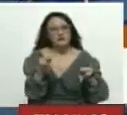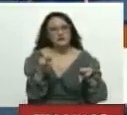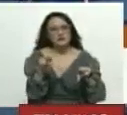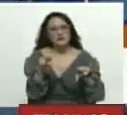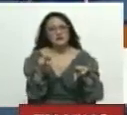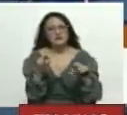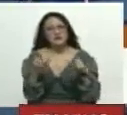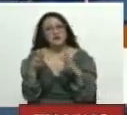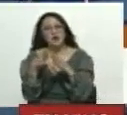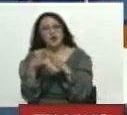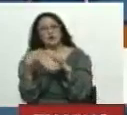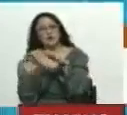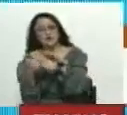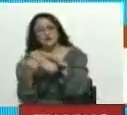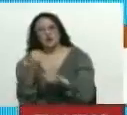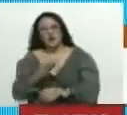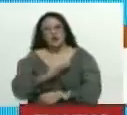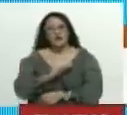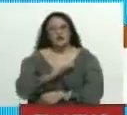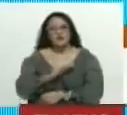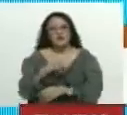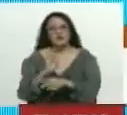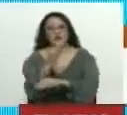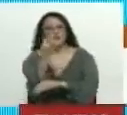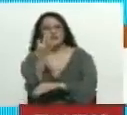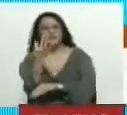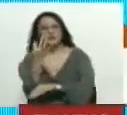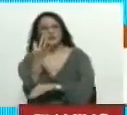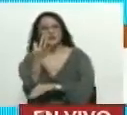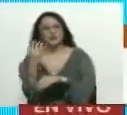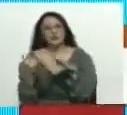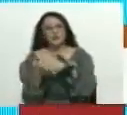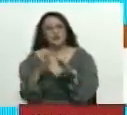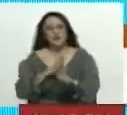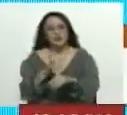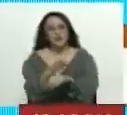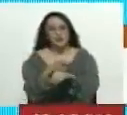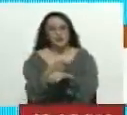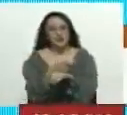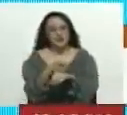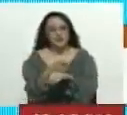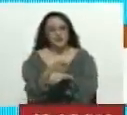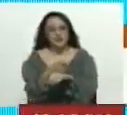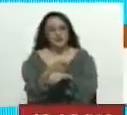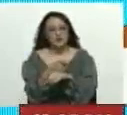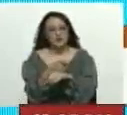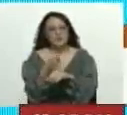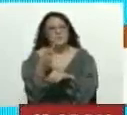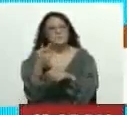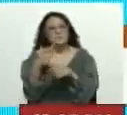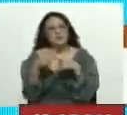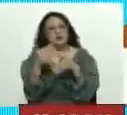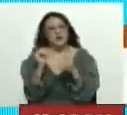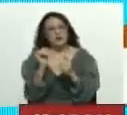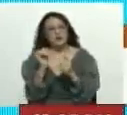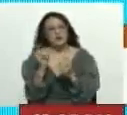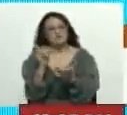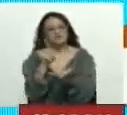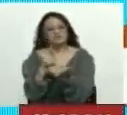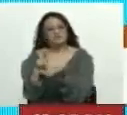con las instituciones alcaldías gobernaciones el instituciones del gobierno central pero está allí presente tomando decisiones